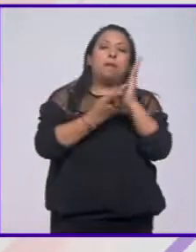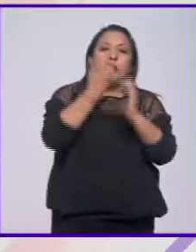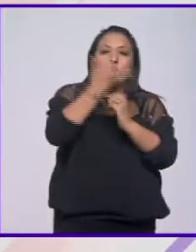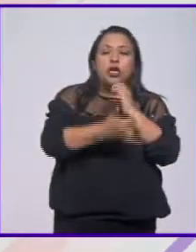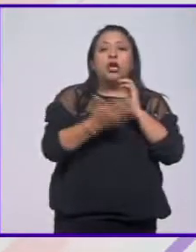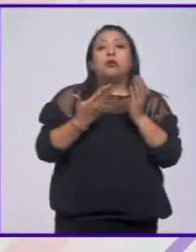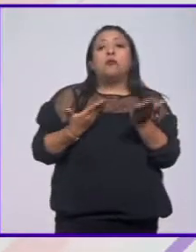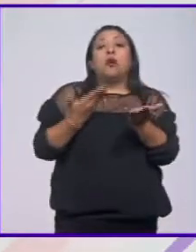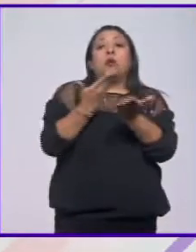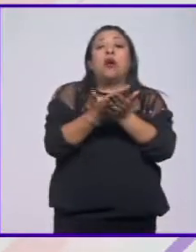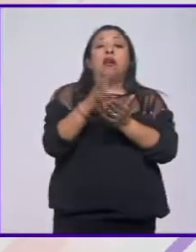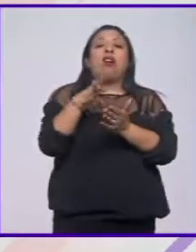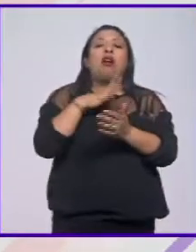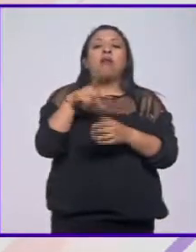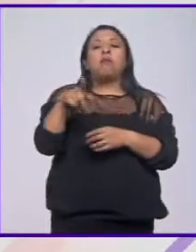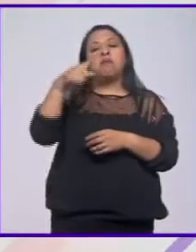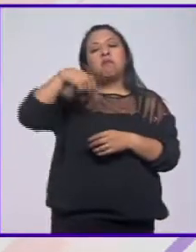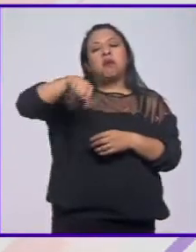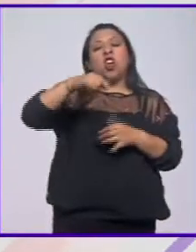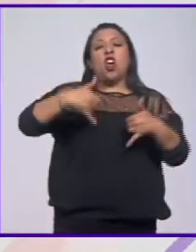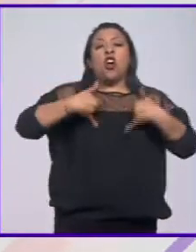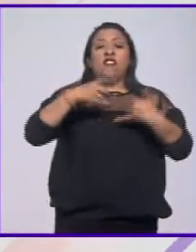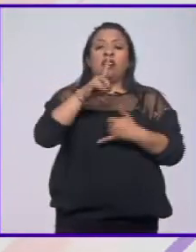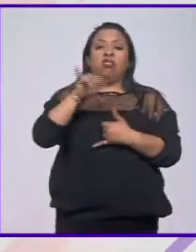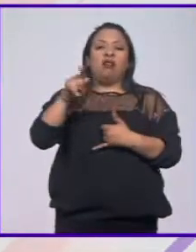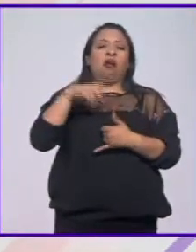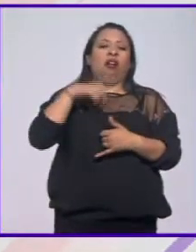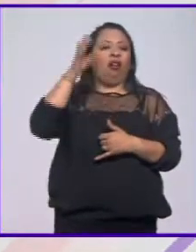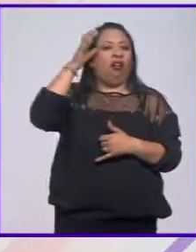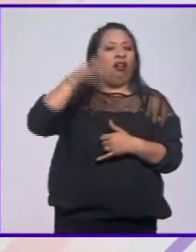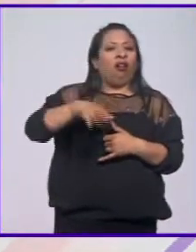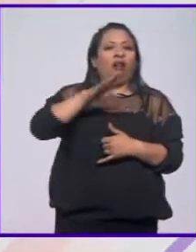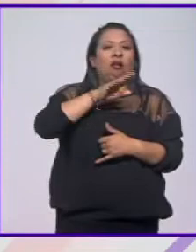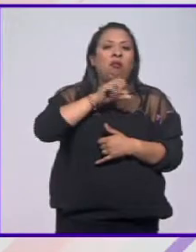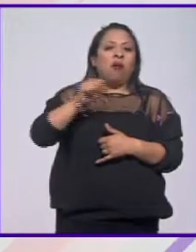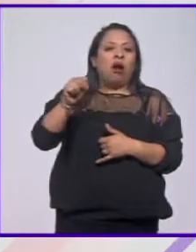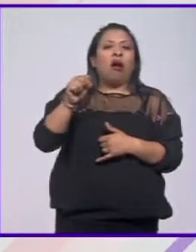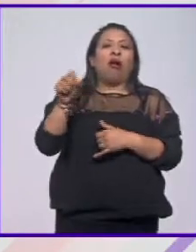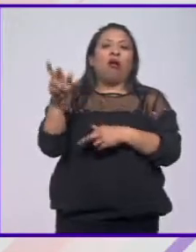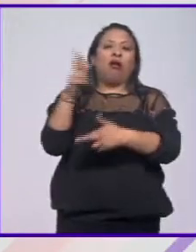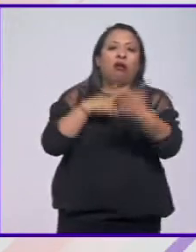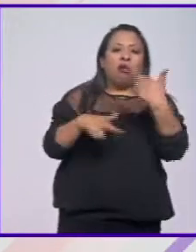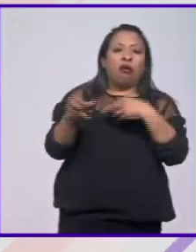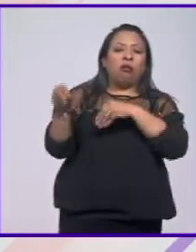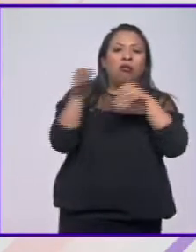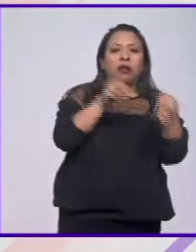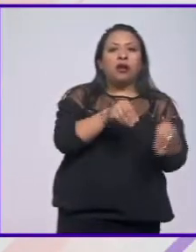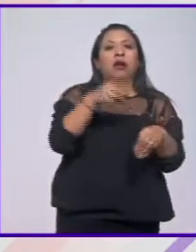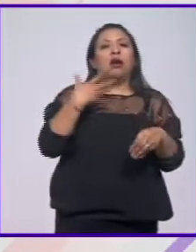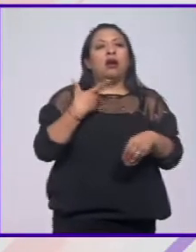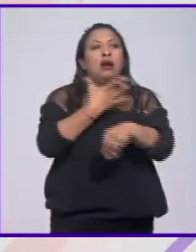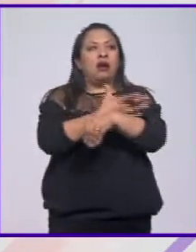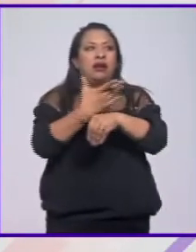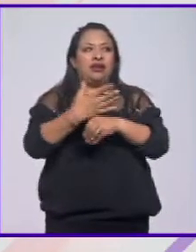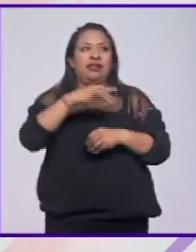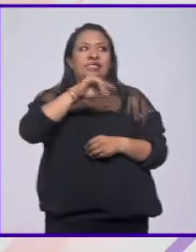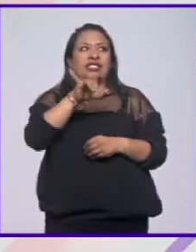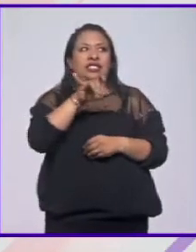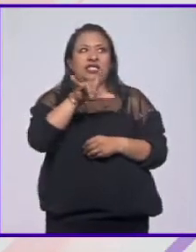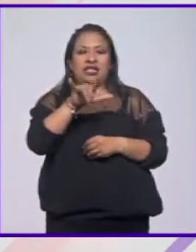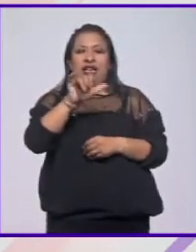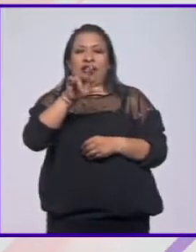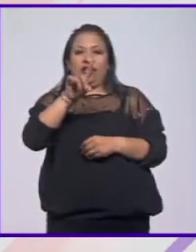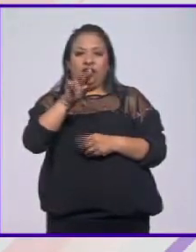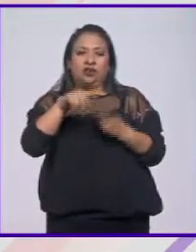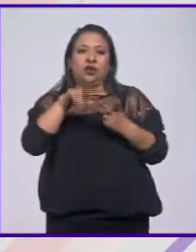la criminalización de jóvenes dreamers retornados y deportados, coordinado por Jill Anderson y Carlos A.